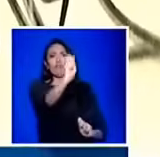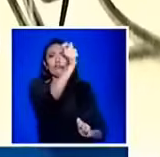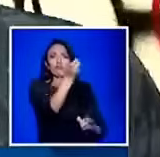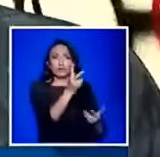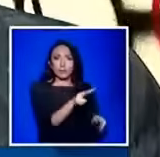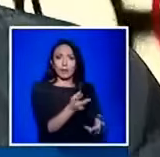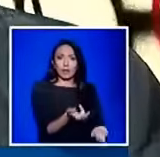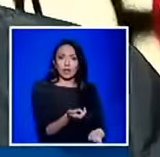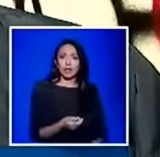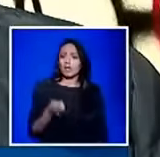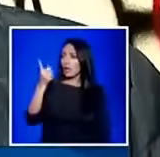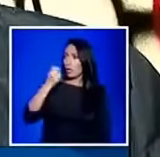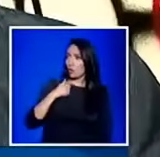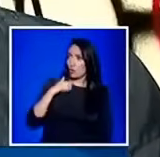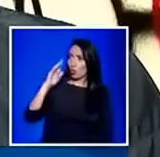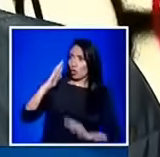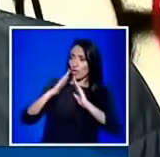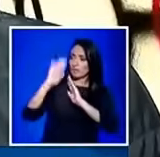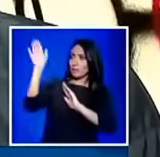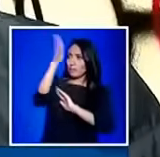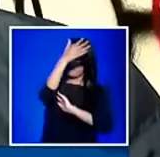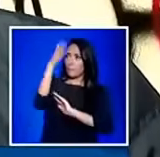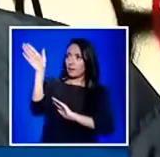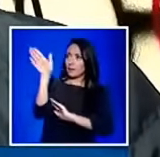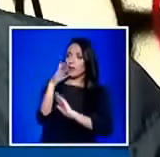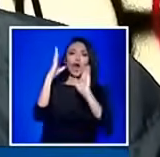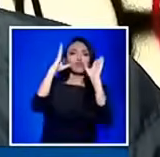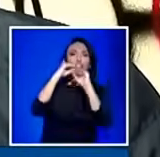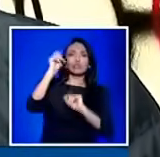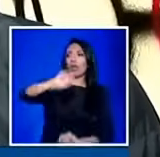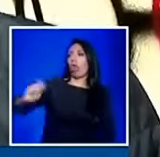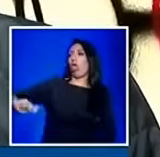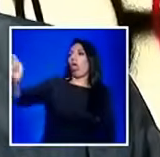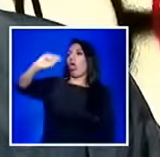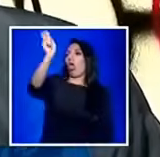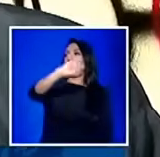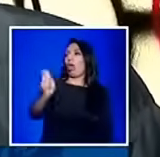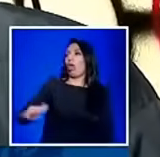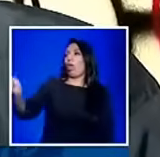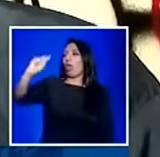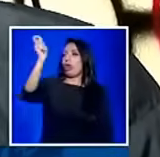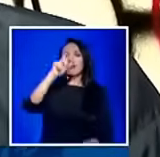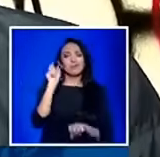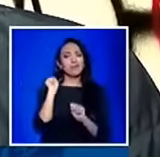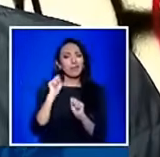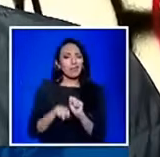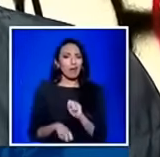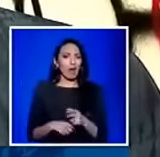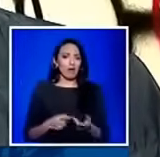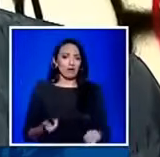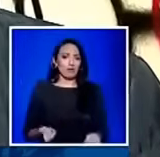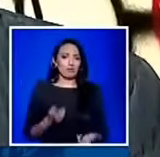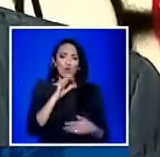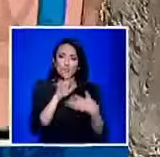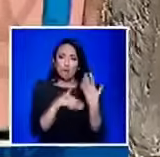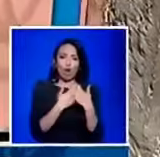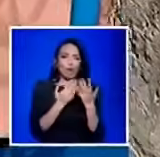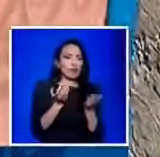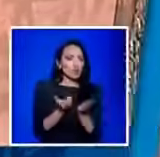dueño de casa pinta hoy y por la noche ya están los grafitis, ya está las rayado todo, la